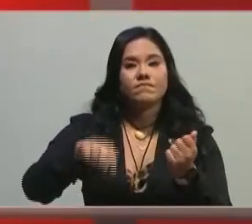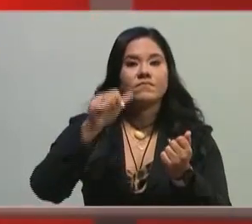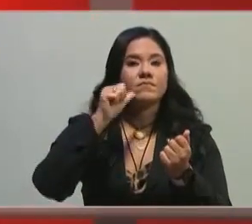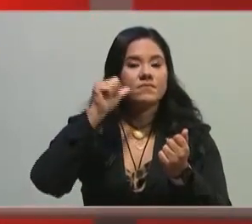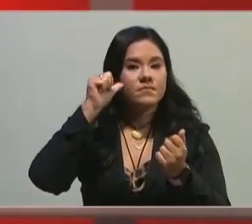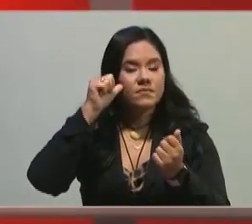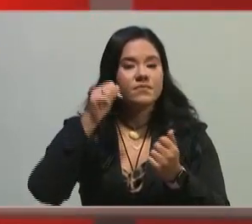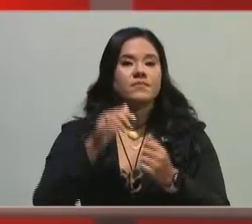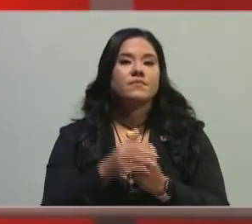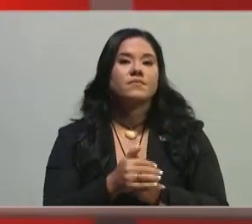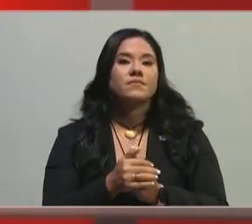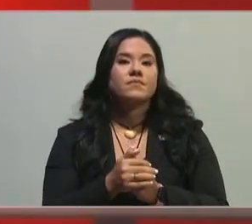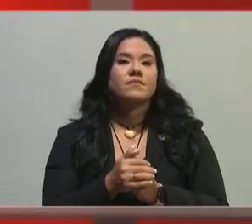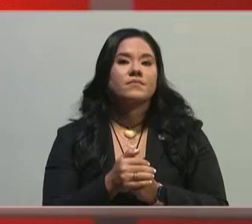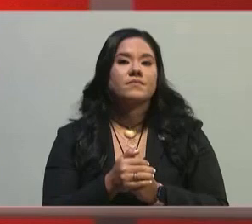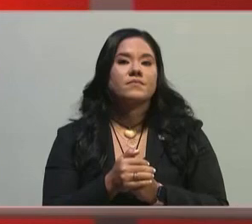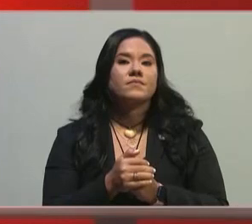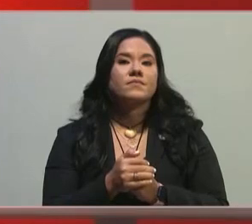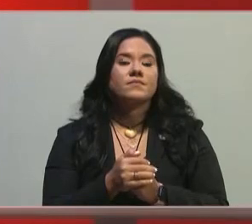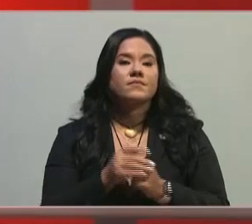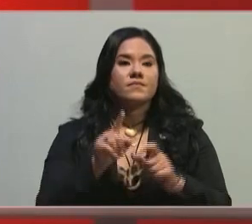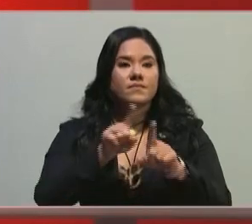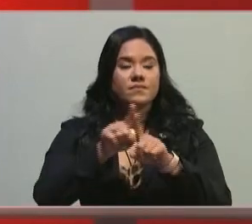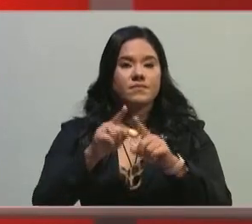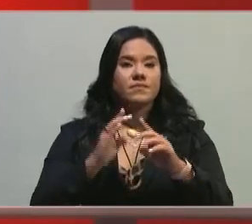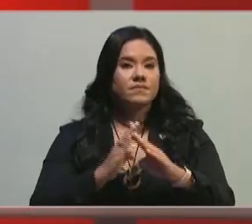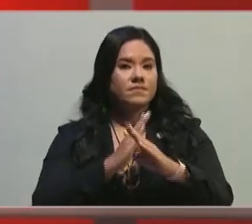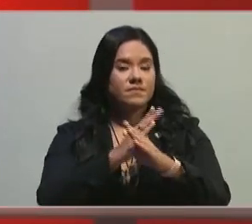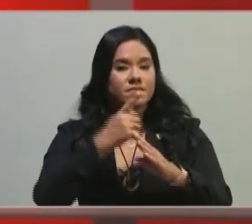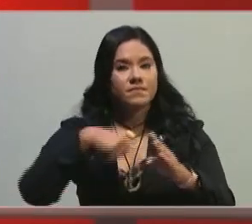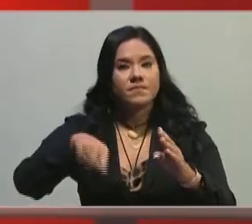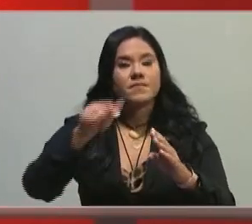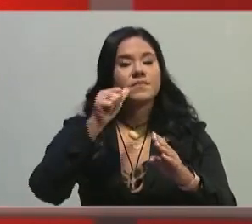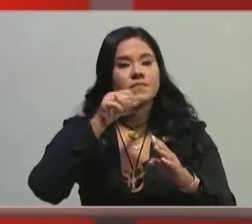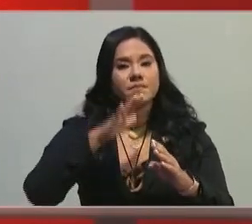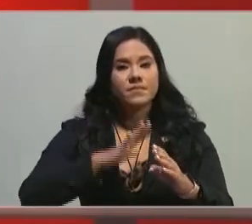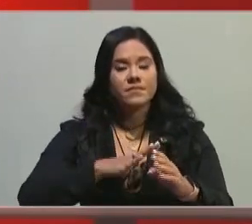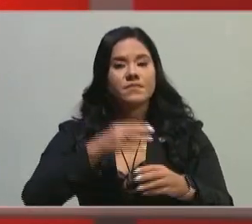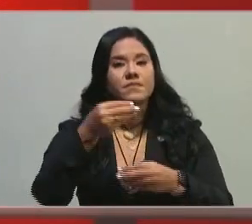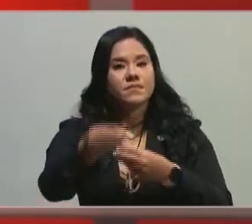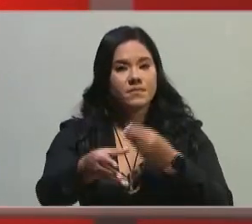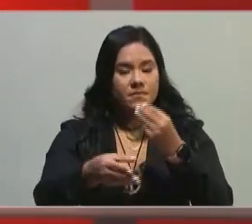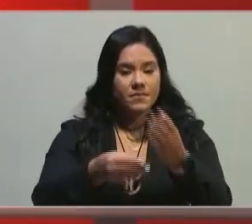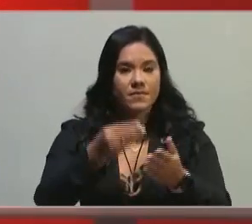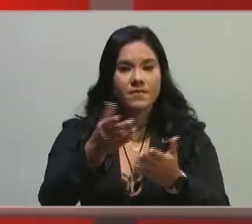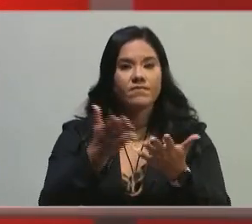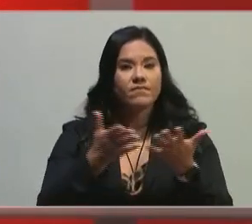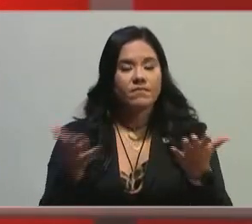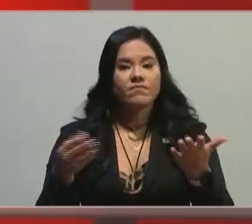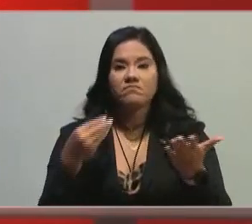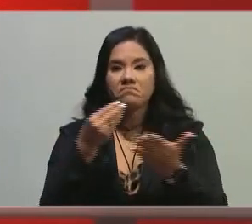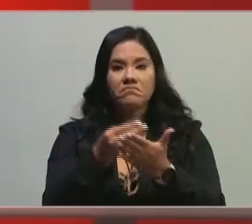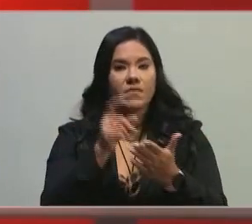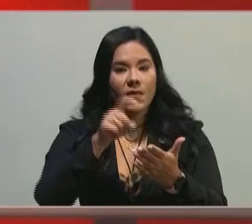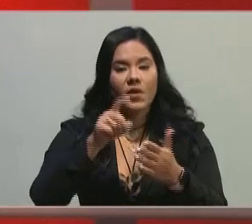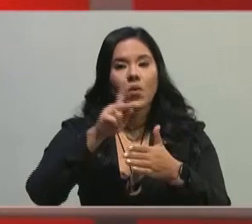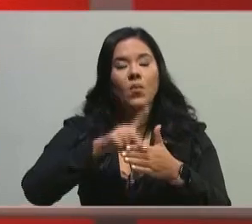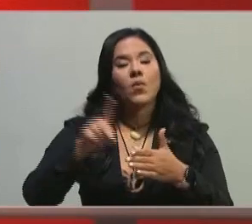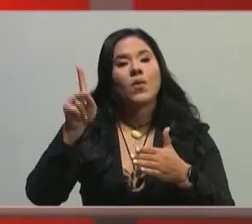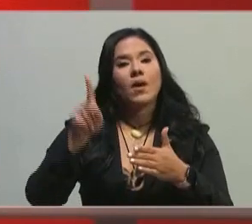tienen salón y la que mejor nota salga pues le donamos sus equipos que es un